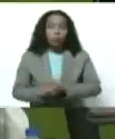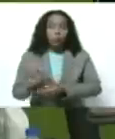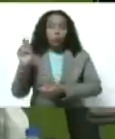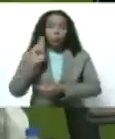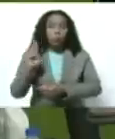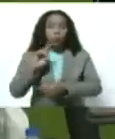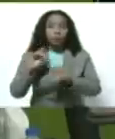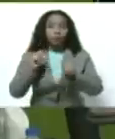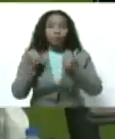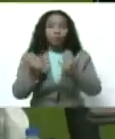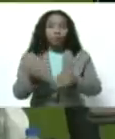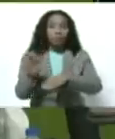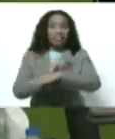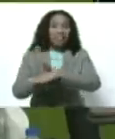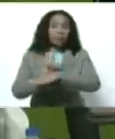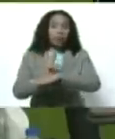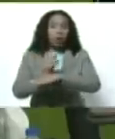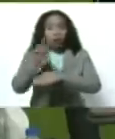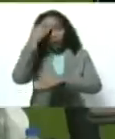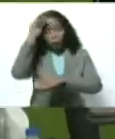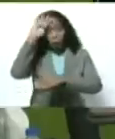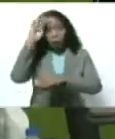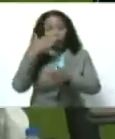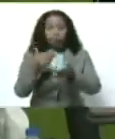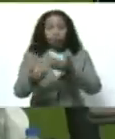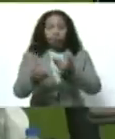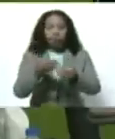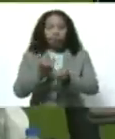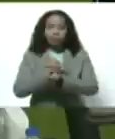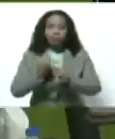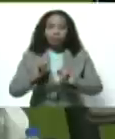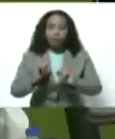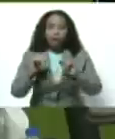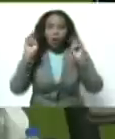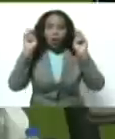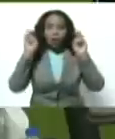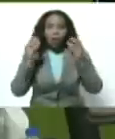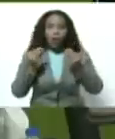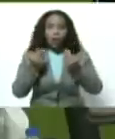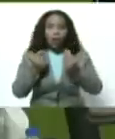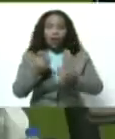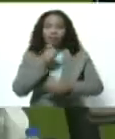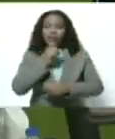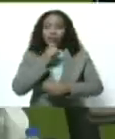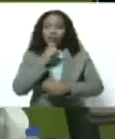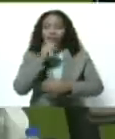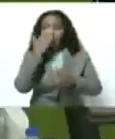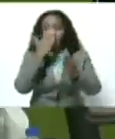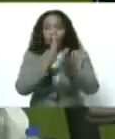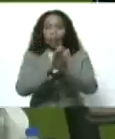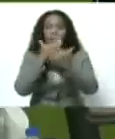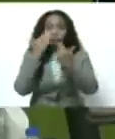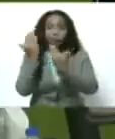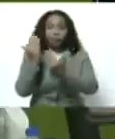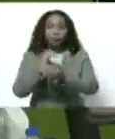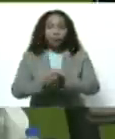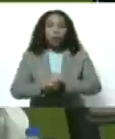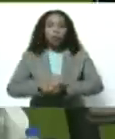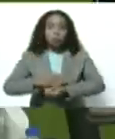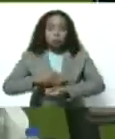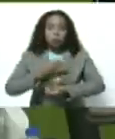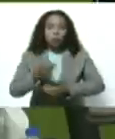utilizarlos inmediatamente. Y Cuba, independientemente de los retos económicos y retos financieros que enfrenta,